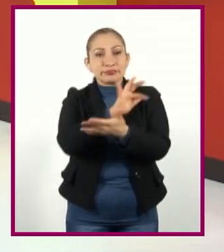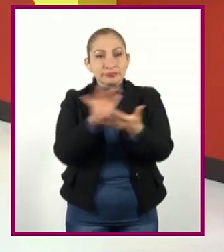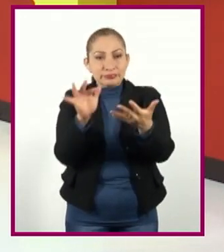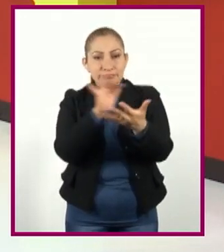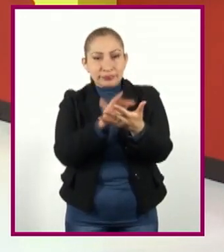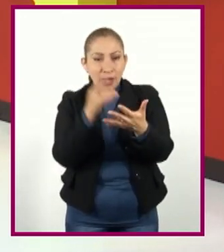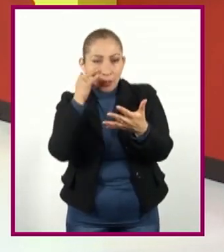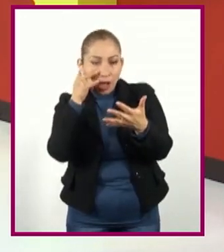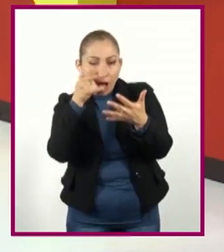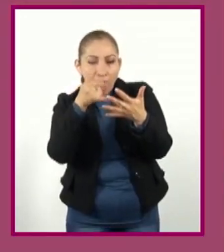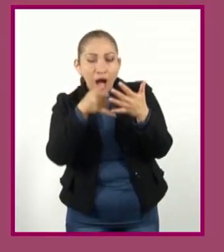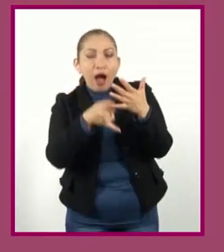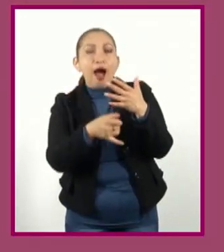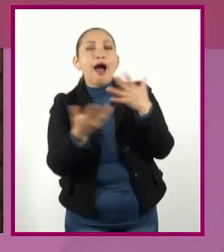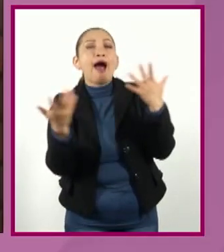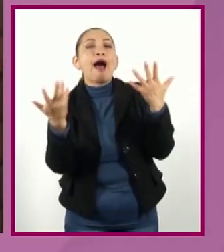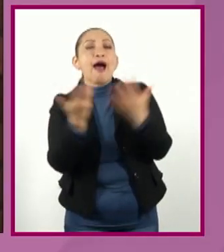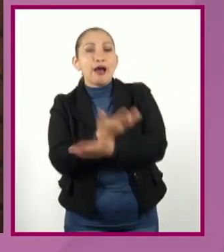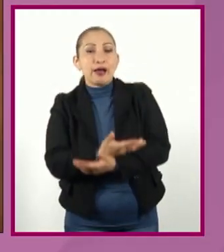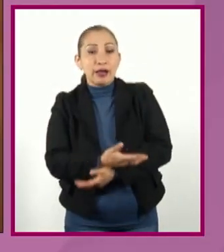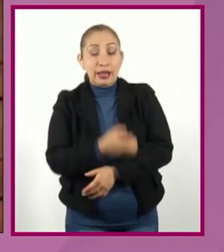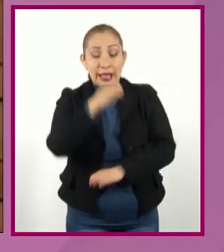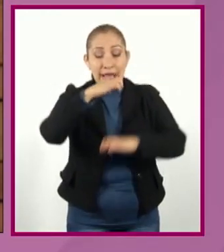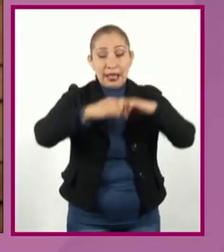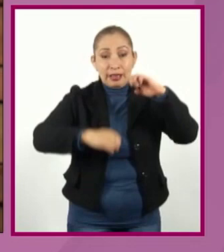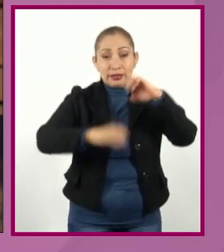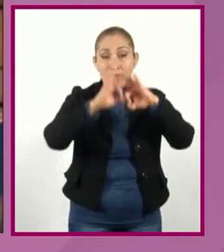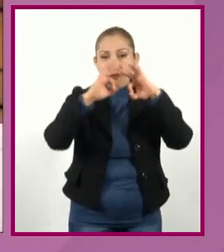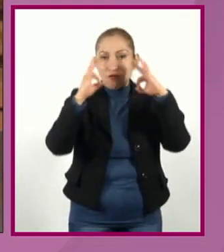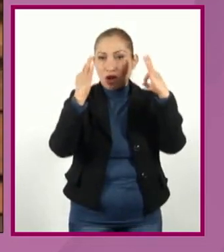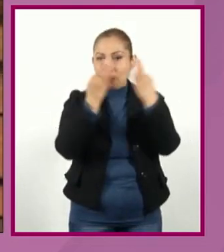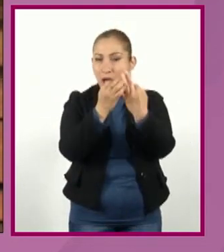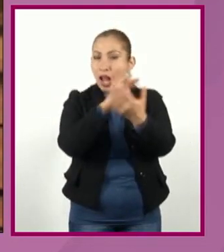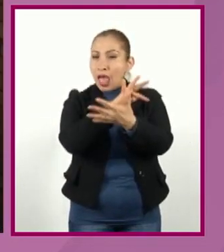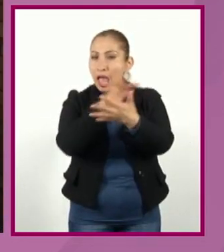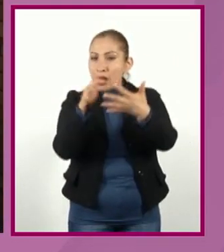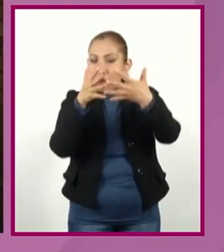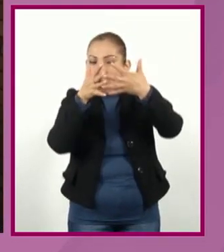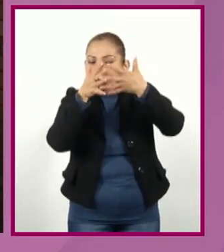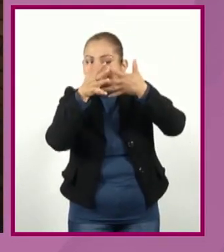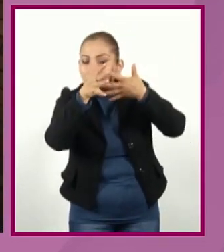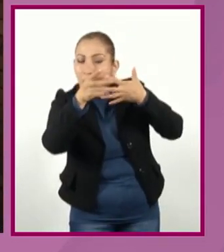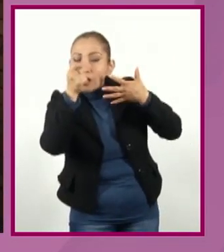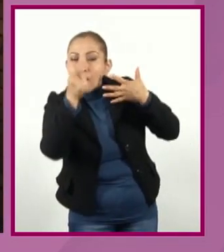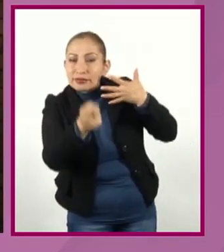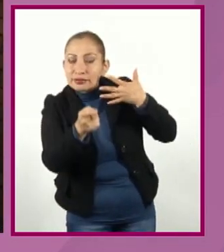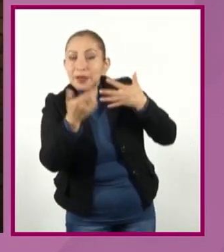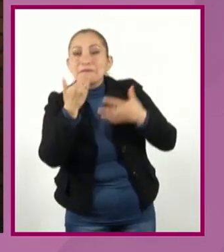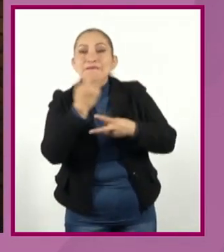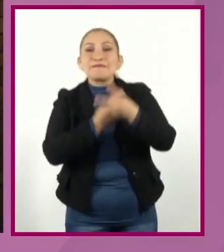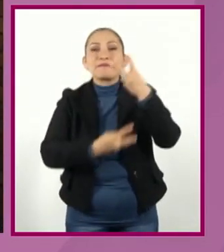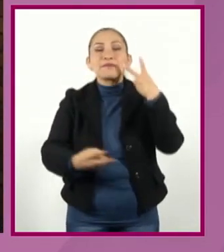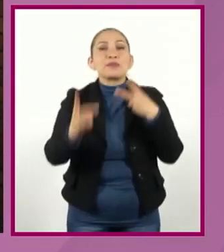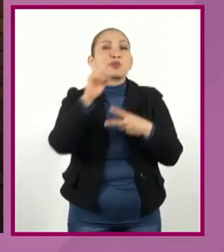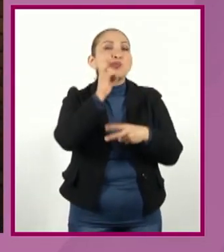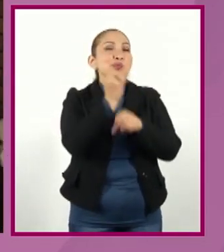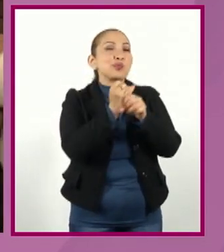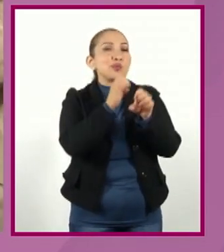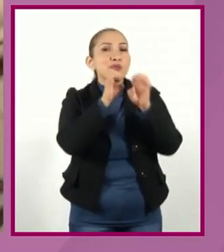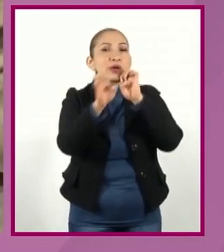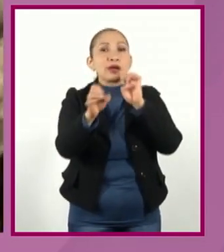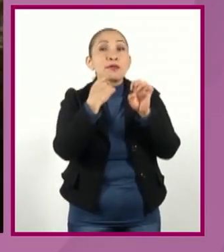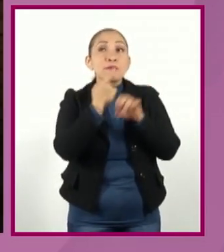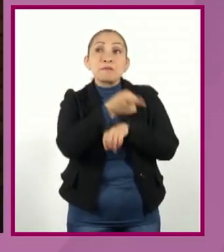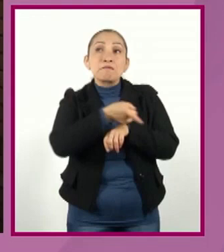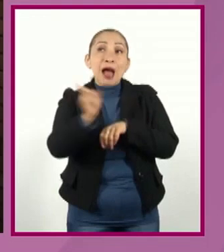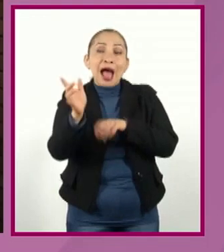entre líneas. Estructura y forma. Leer entre líneas. Demos la bienvenida a la periodista y corresponsal